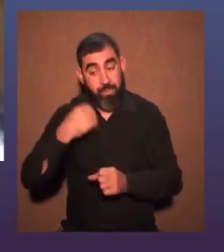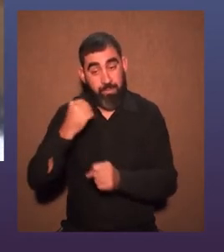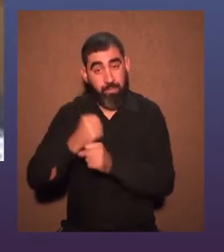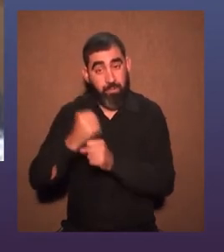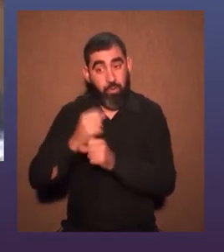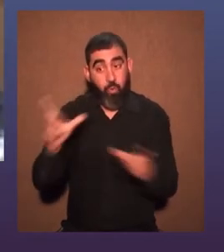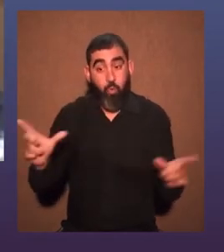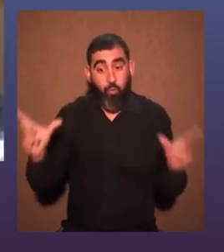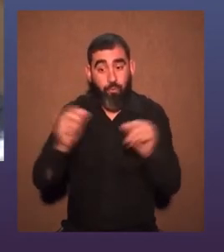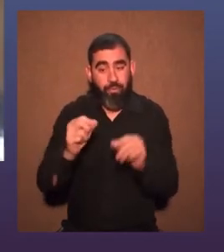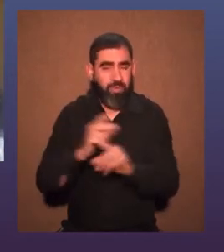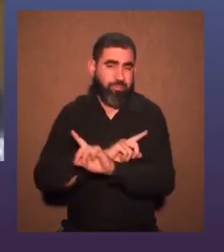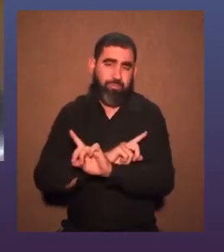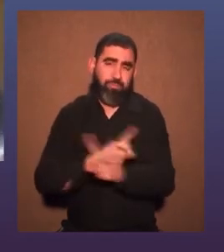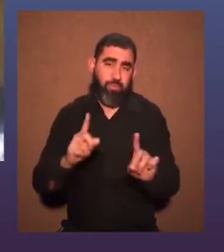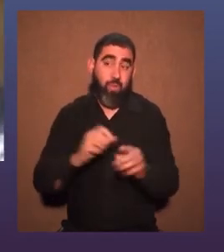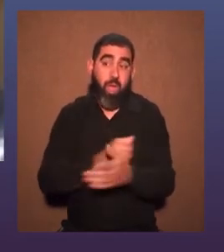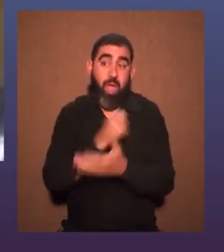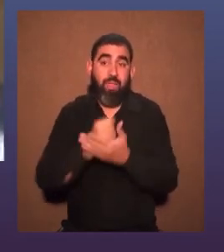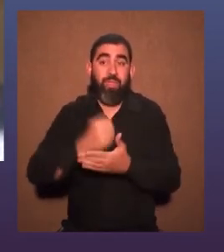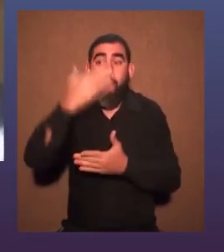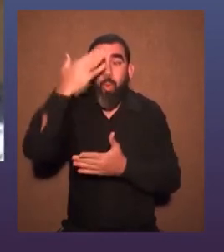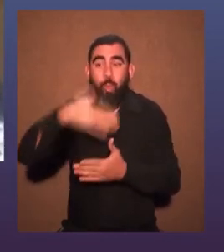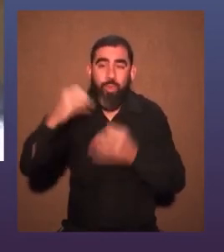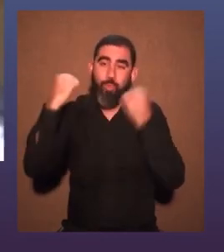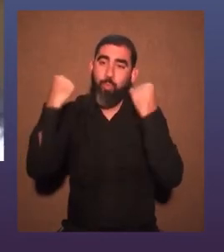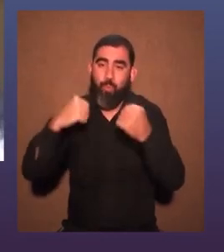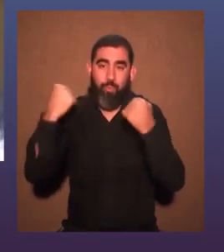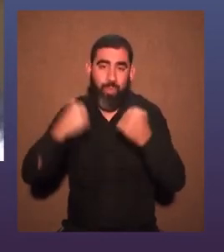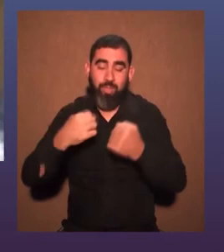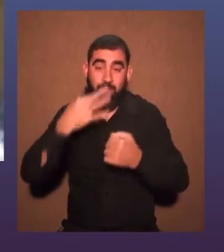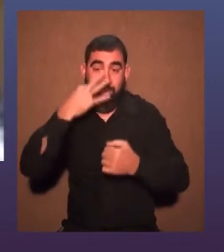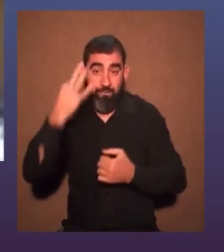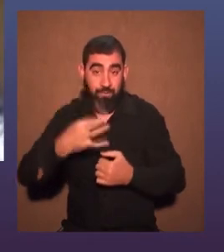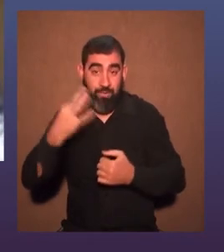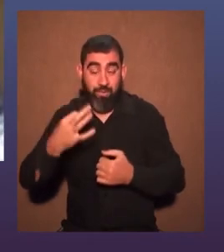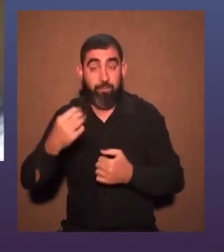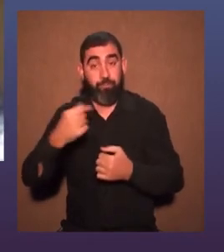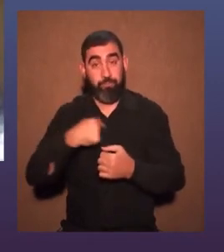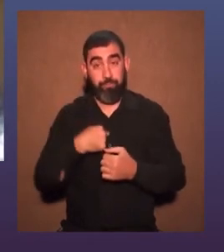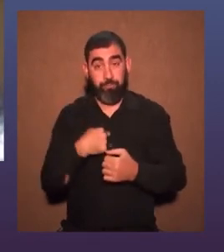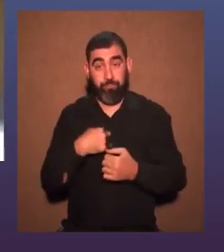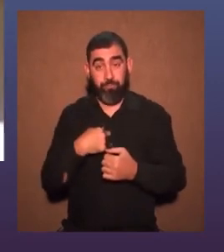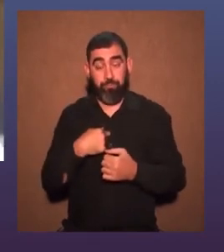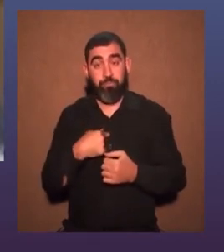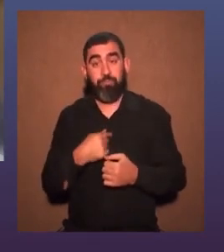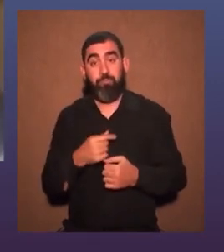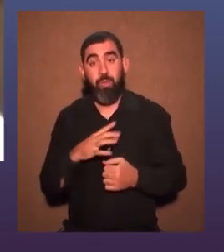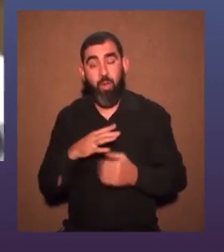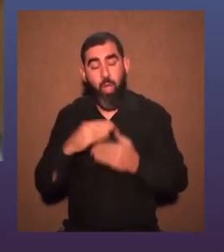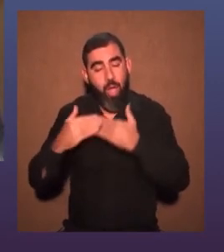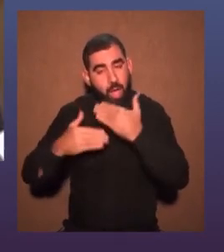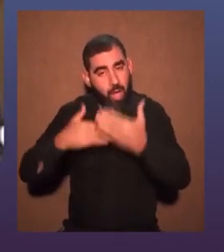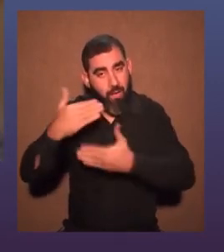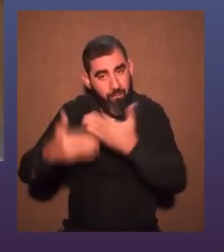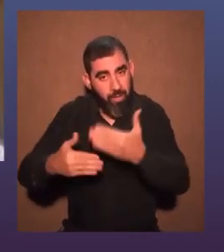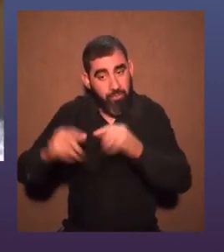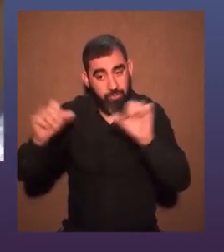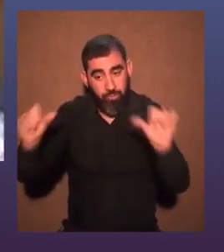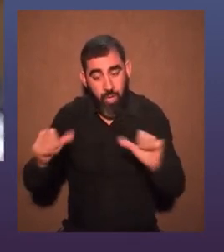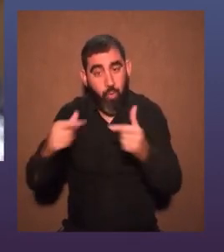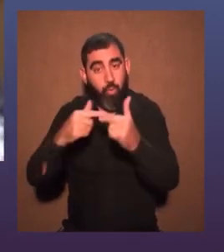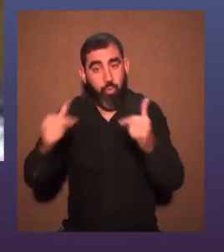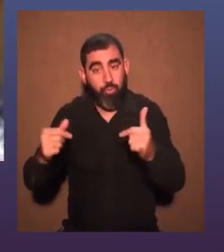trabajo no se termina hasta los últimos ensayos. Esa es la realidad. Yo estoy, si bien vas avanzando y vas generando